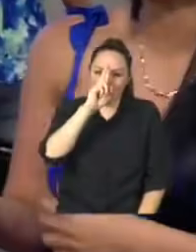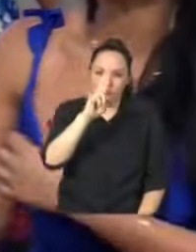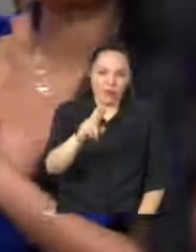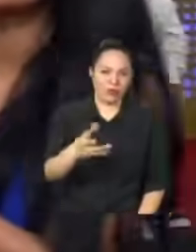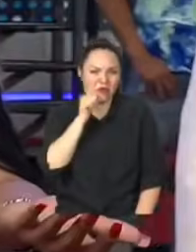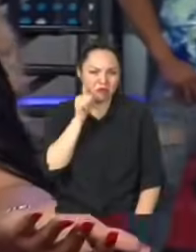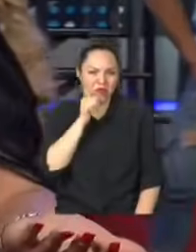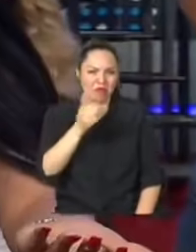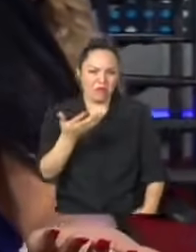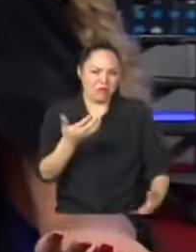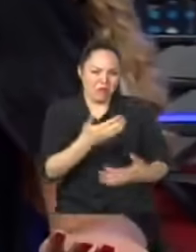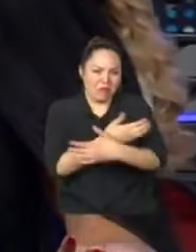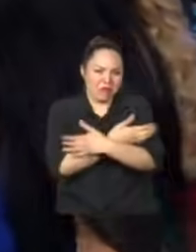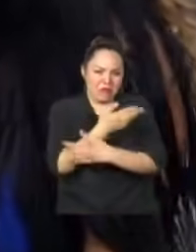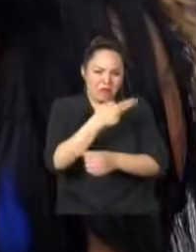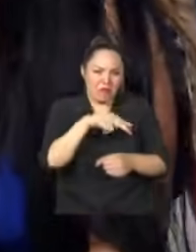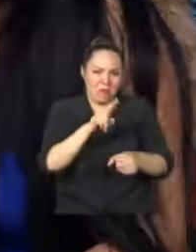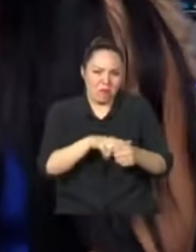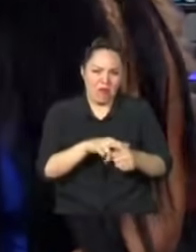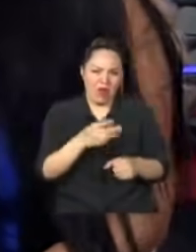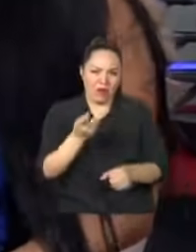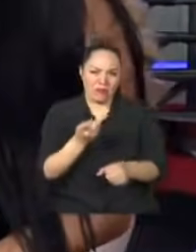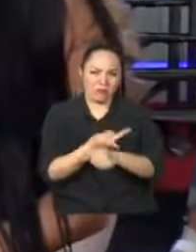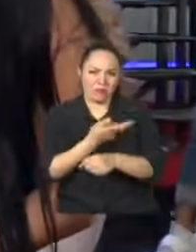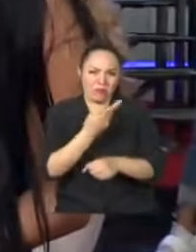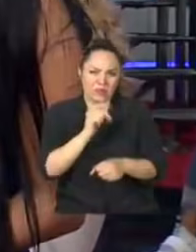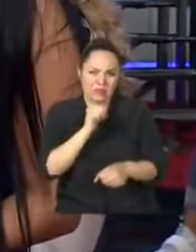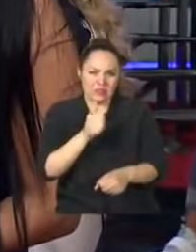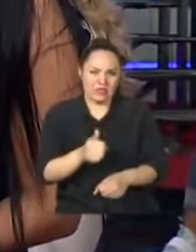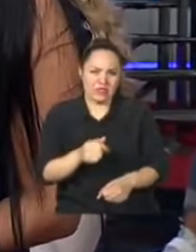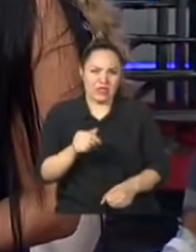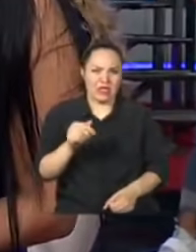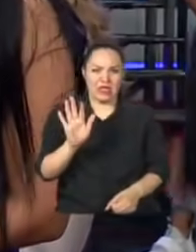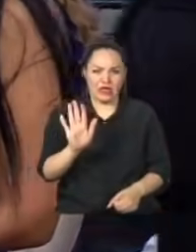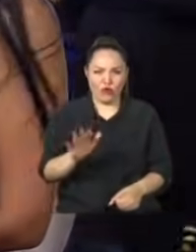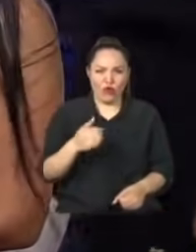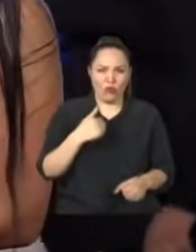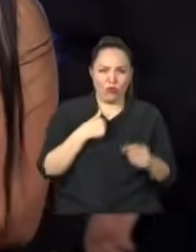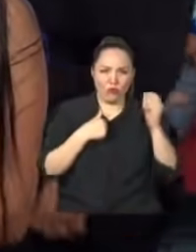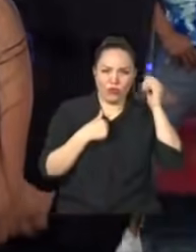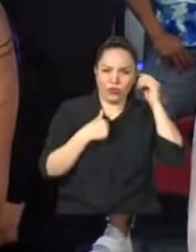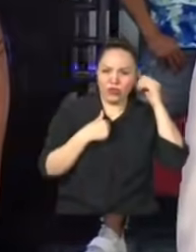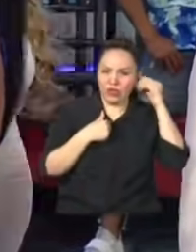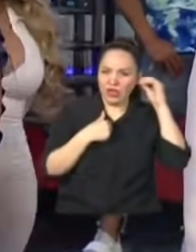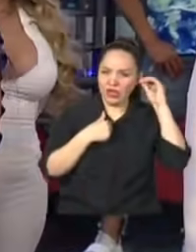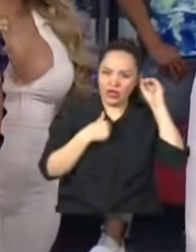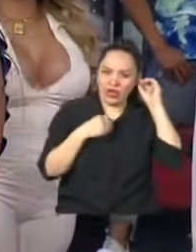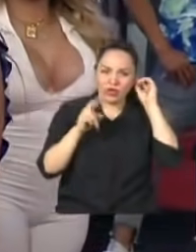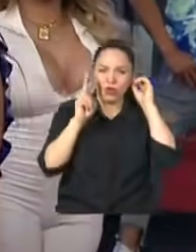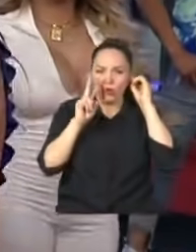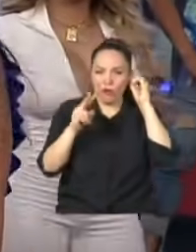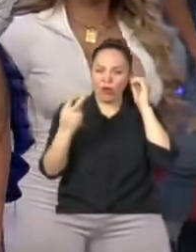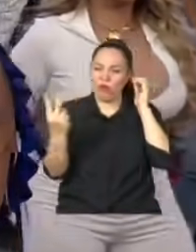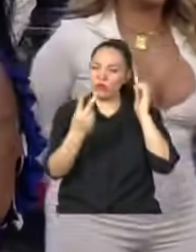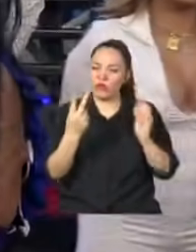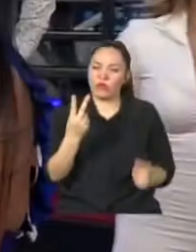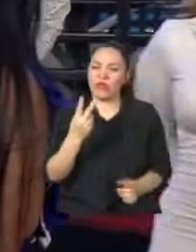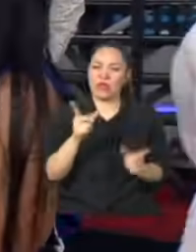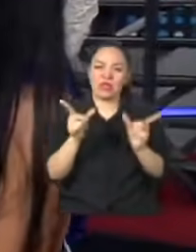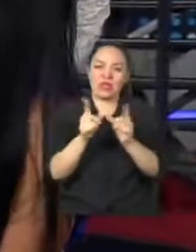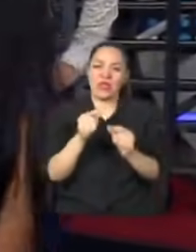no respetan. Y pero cuando me dicen, no me puedes abrazar ni agarrar, porque ¿de dónde sale la calentura? Para